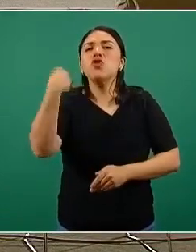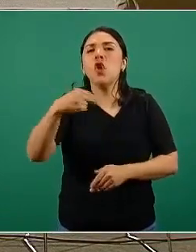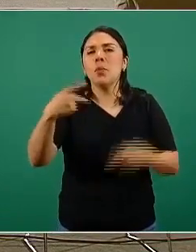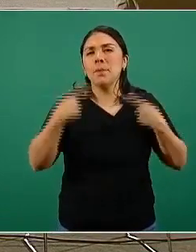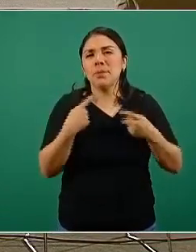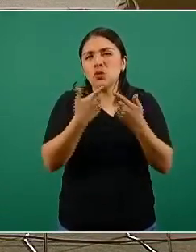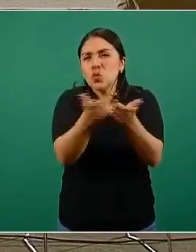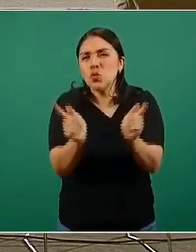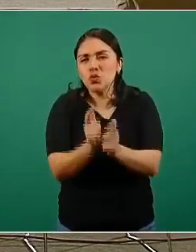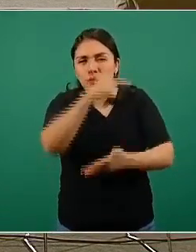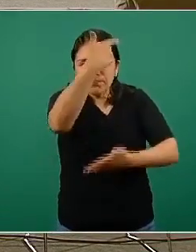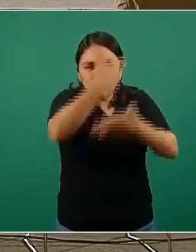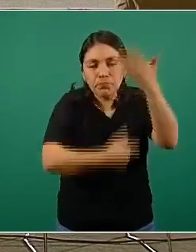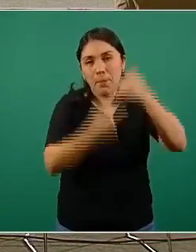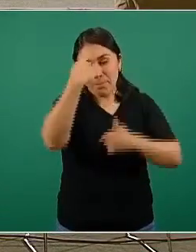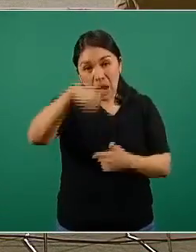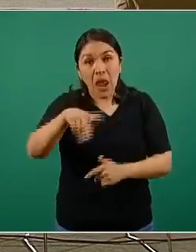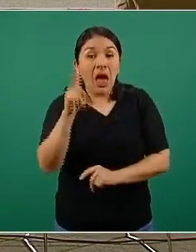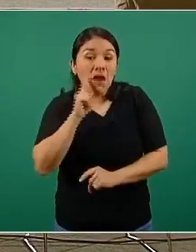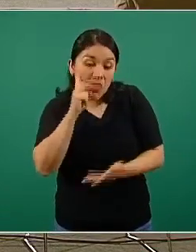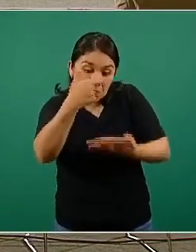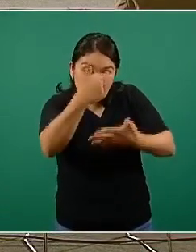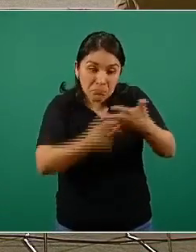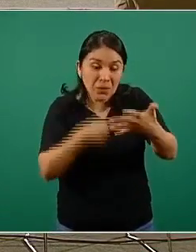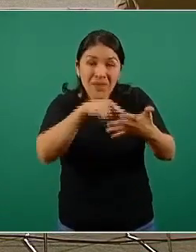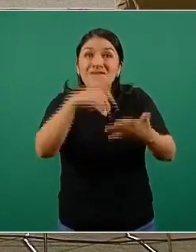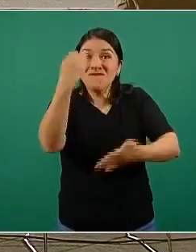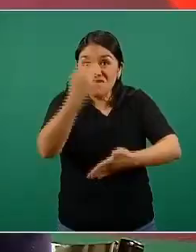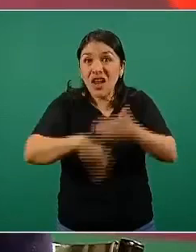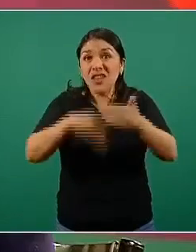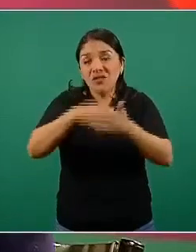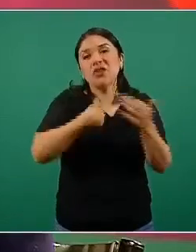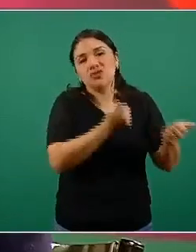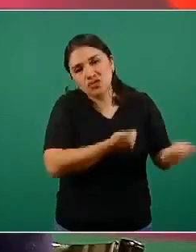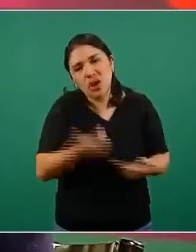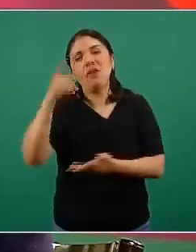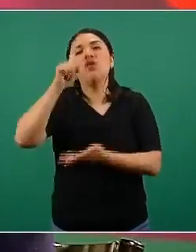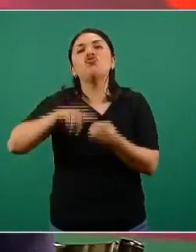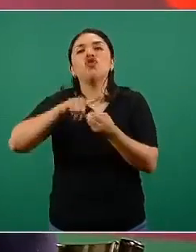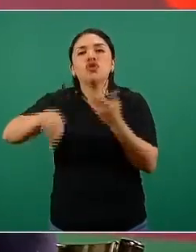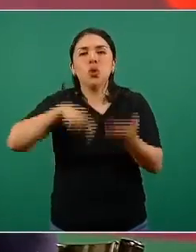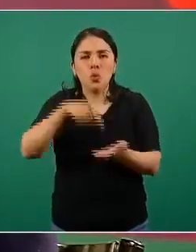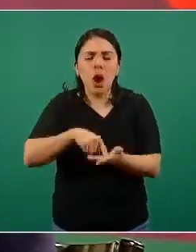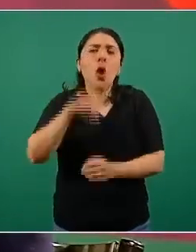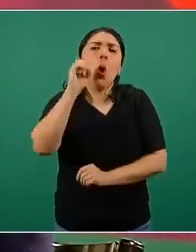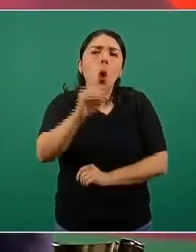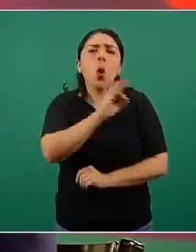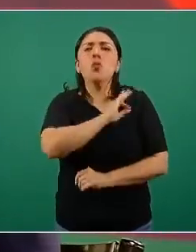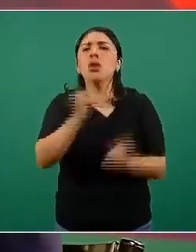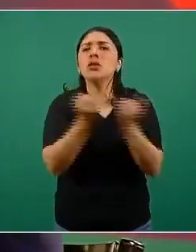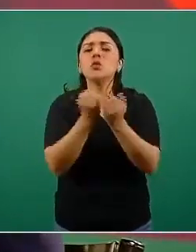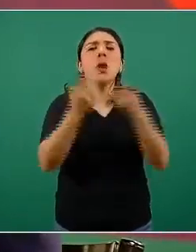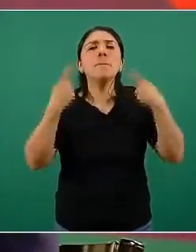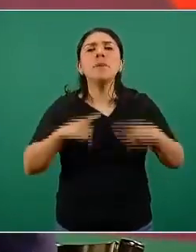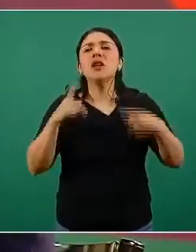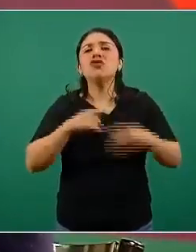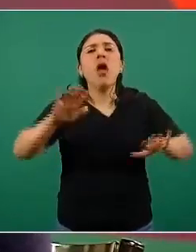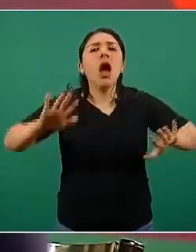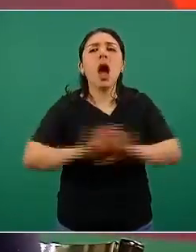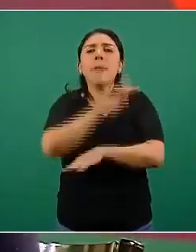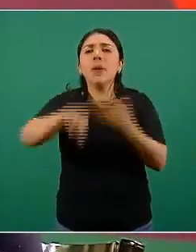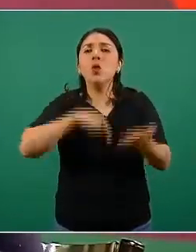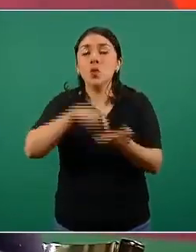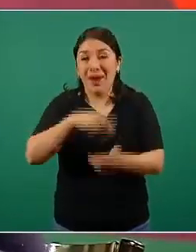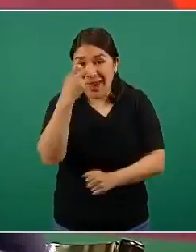necesidad de desplazar vacunas de la Ciudad de México a estos sitios. Es posible que también exista movimiento de individuos y también por eso también es